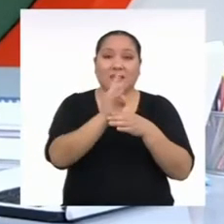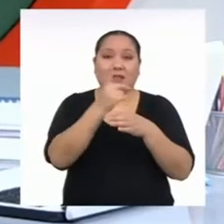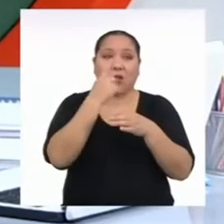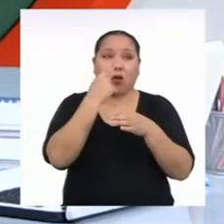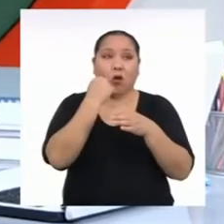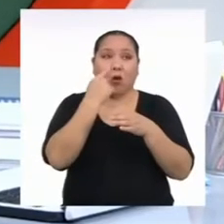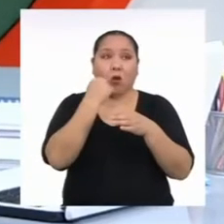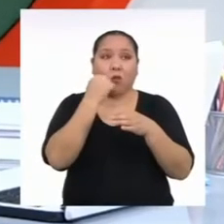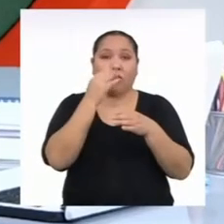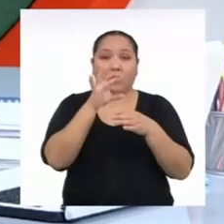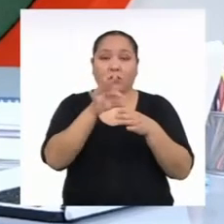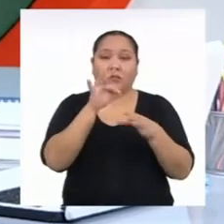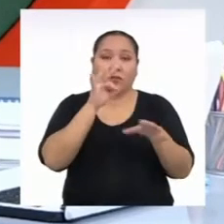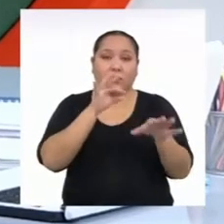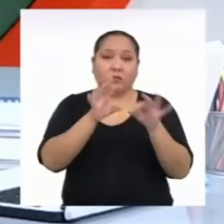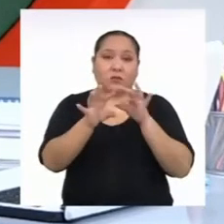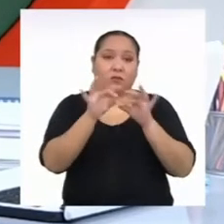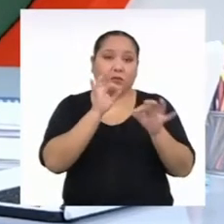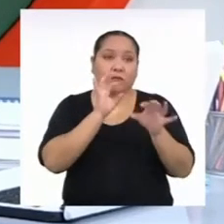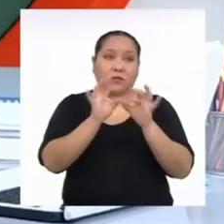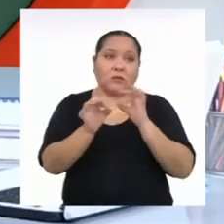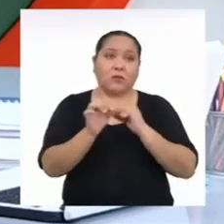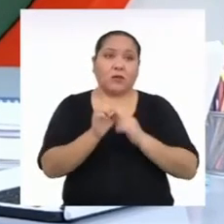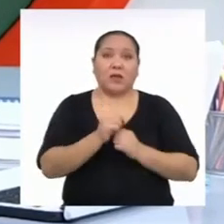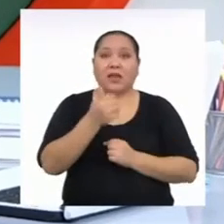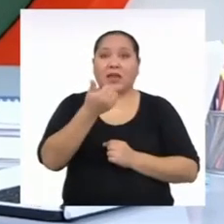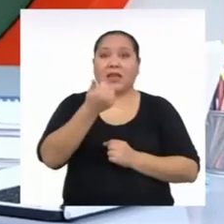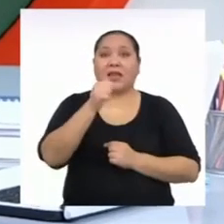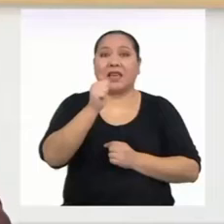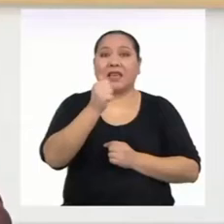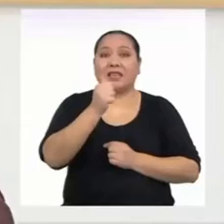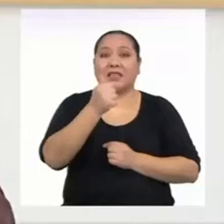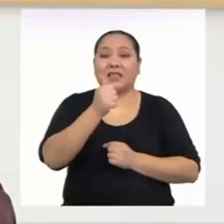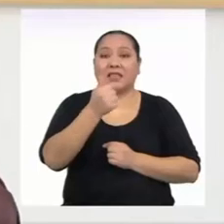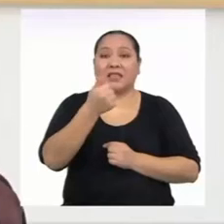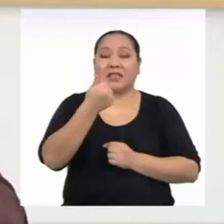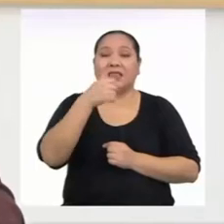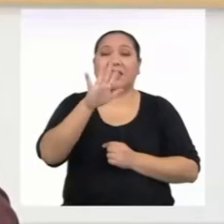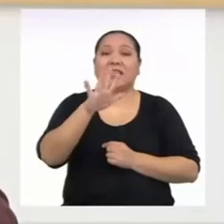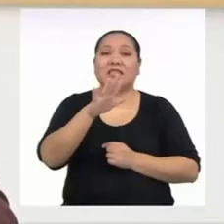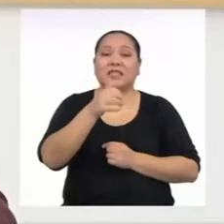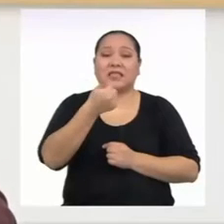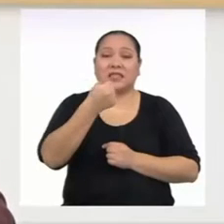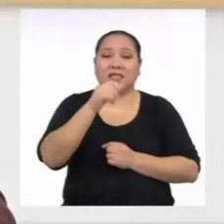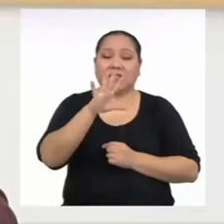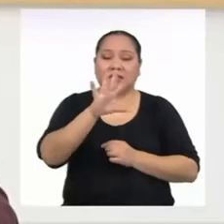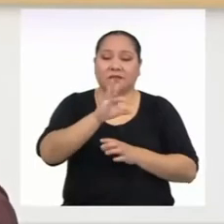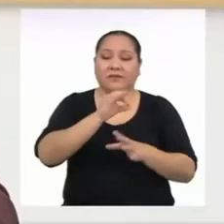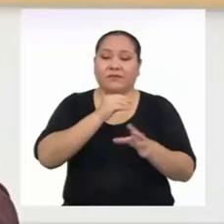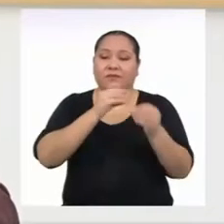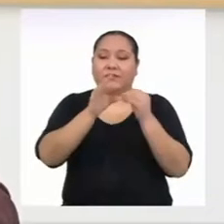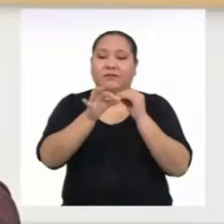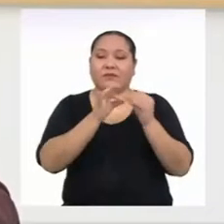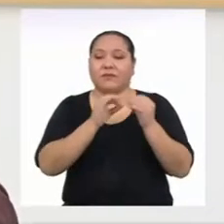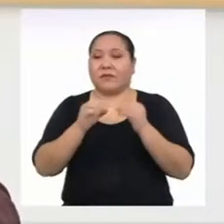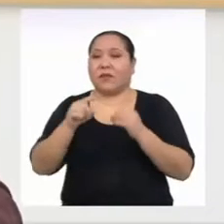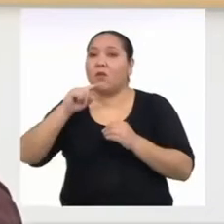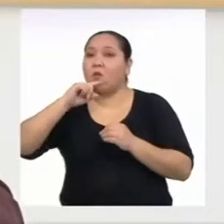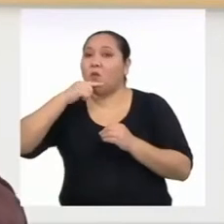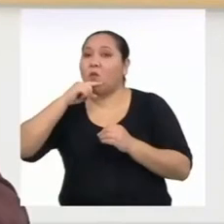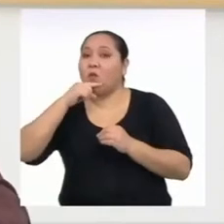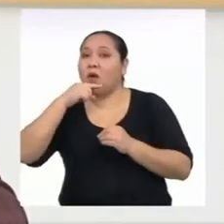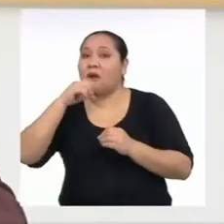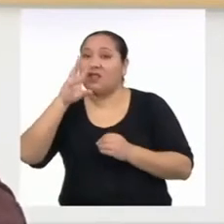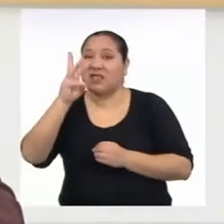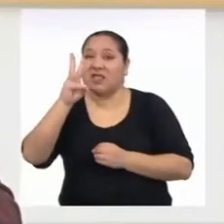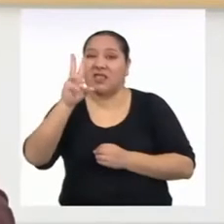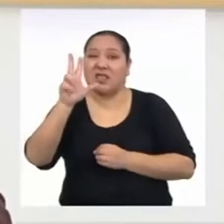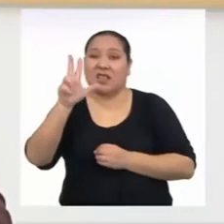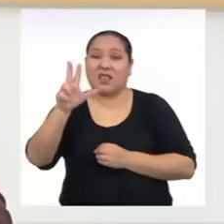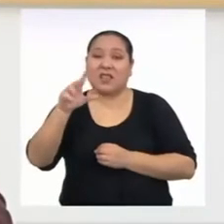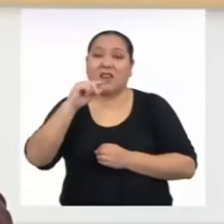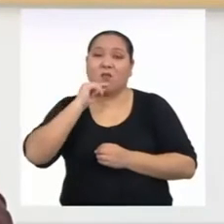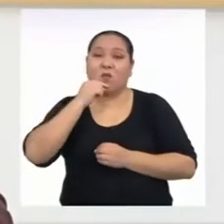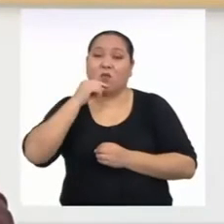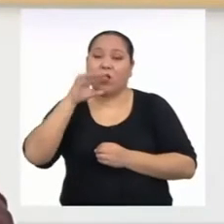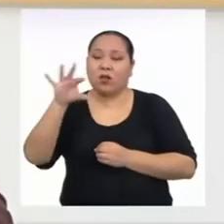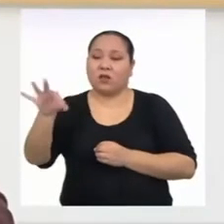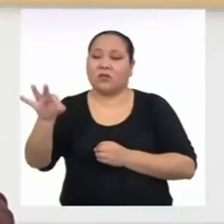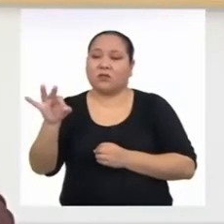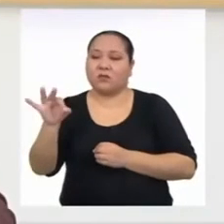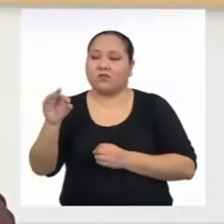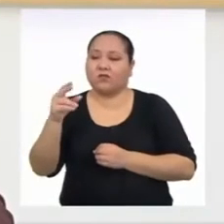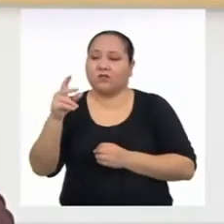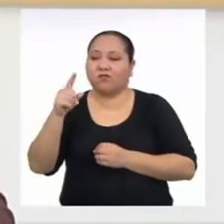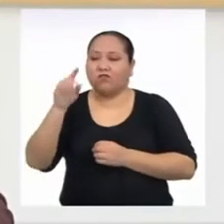muestreo aleatorio simple y elegimos 15. Sí, y luego al grupo de 63 mujeres le aplicamos un